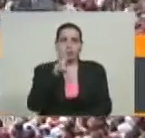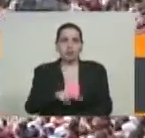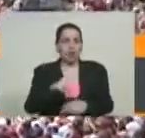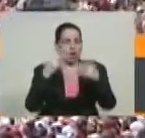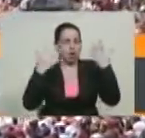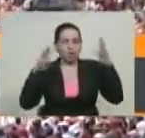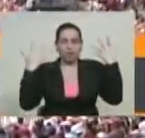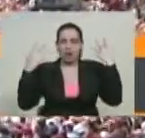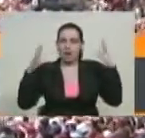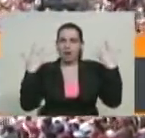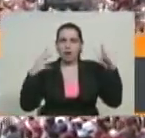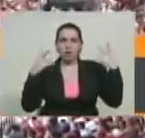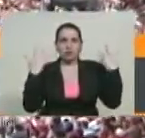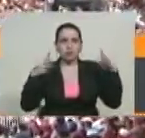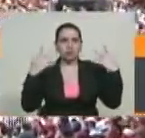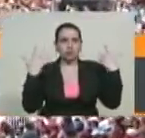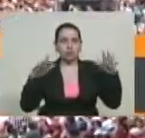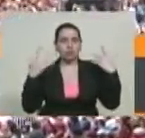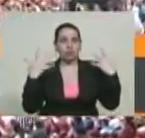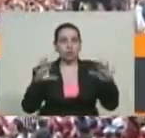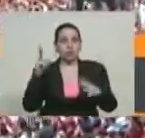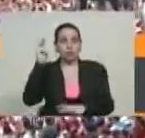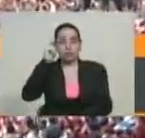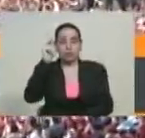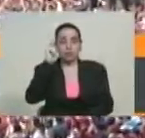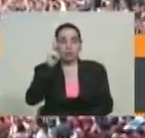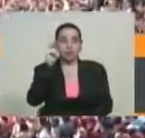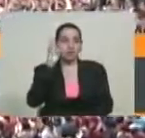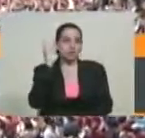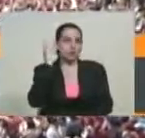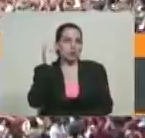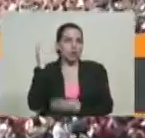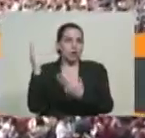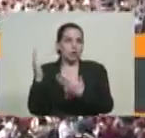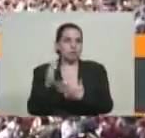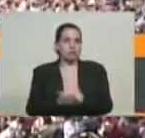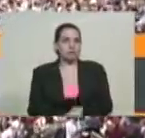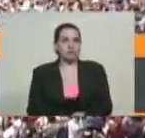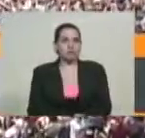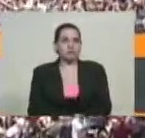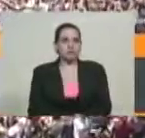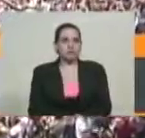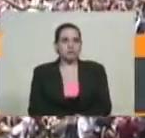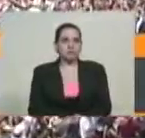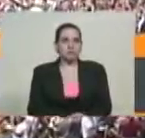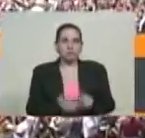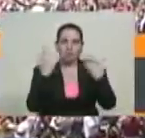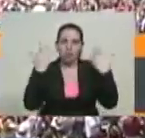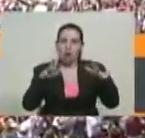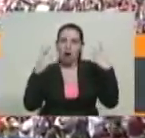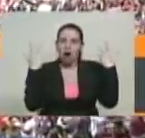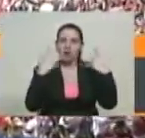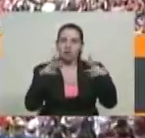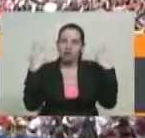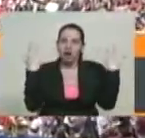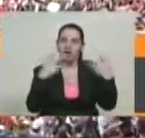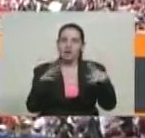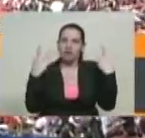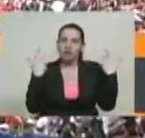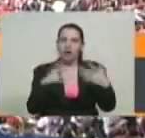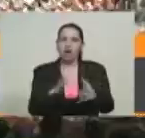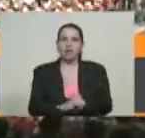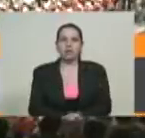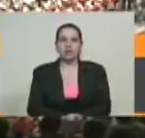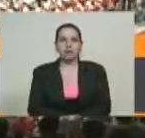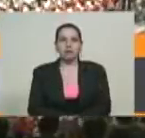aplauso para la profesora Francis de la Rosa Molina. ¡Fuerte, fuerte el aplauso!